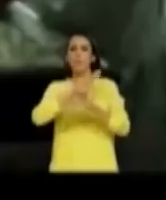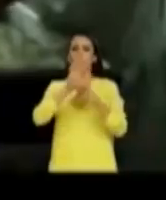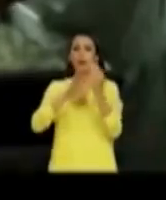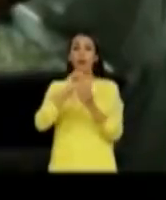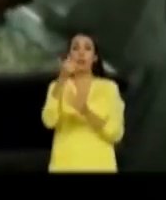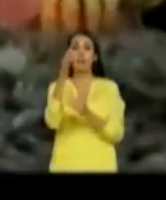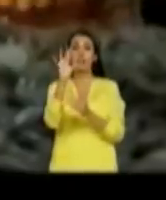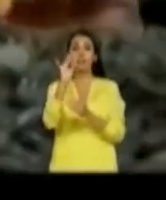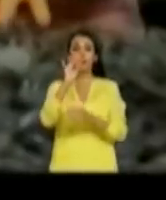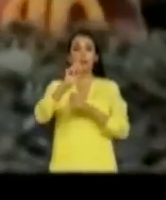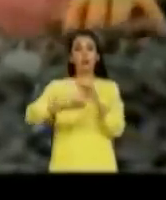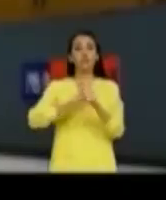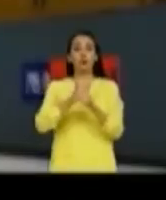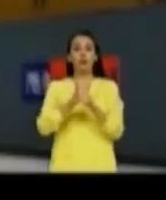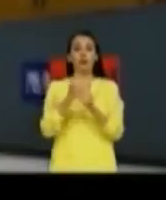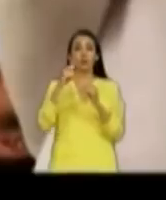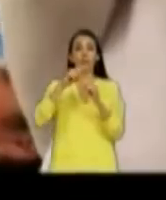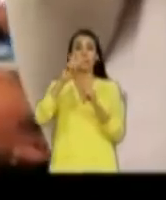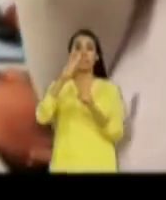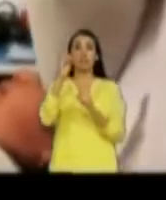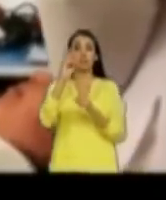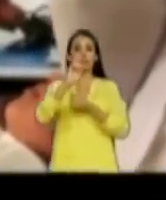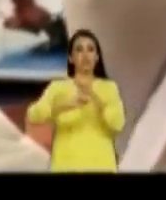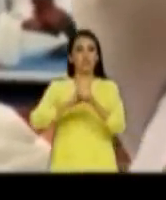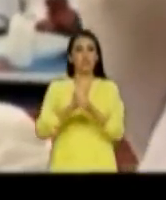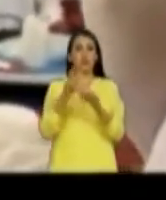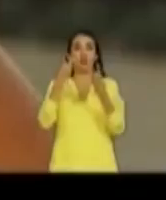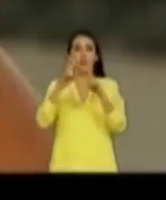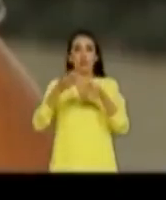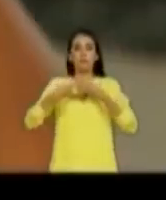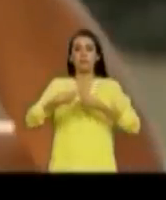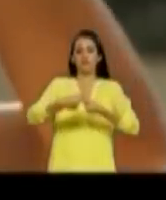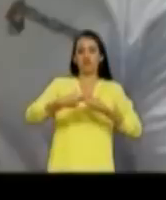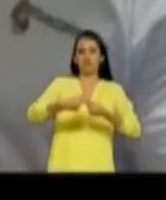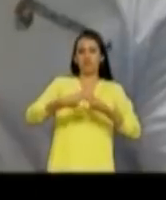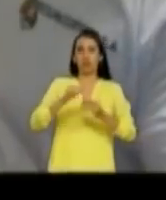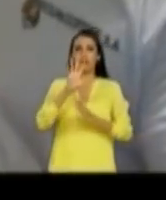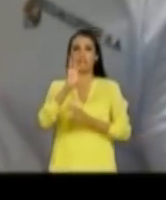los 18 y los 26 años. Vamos a financiar hasta el